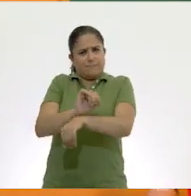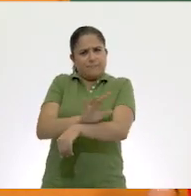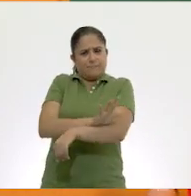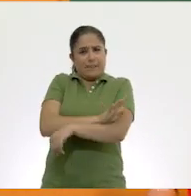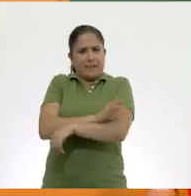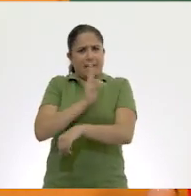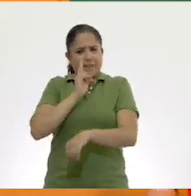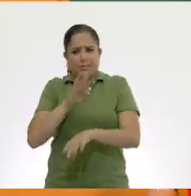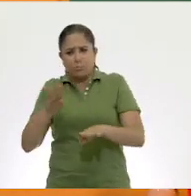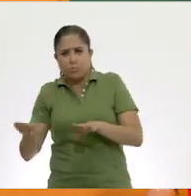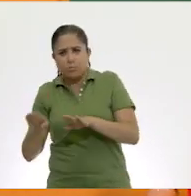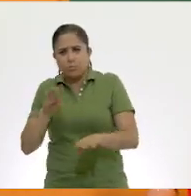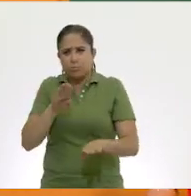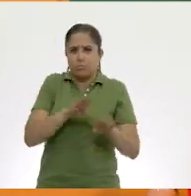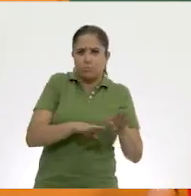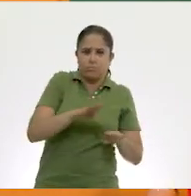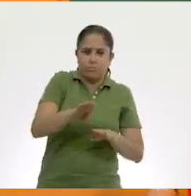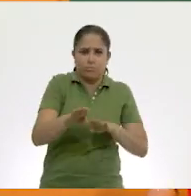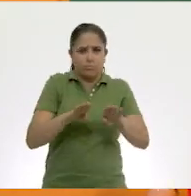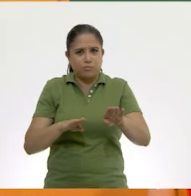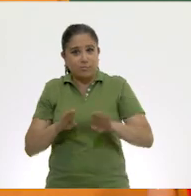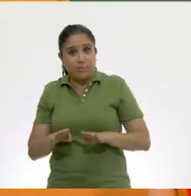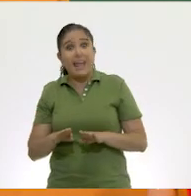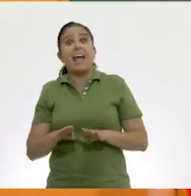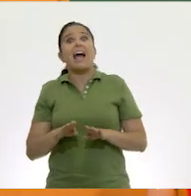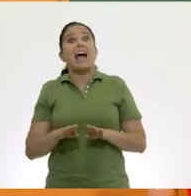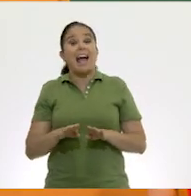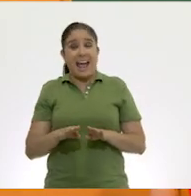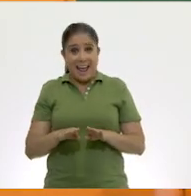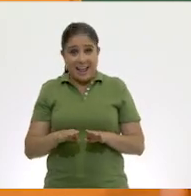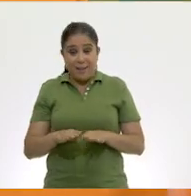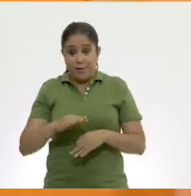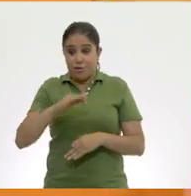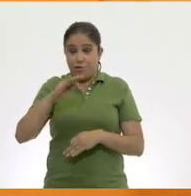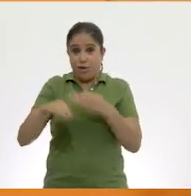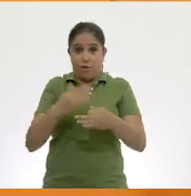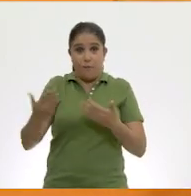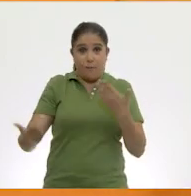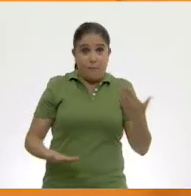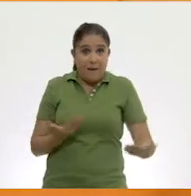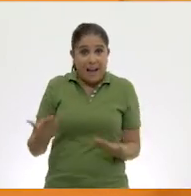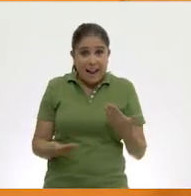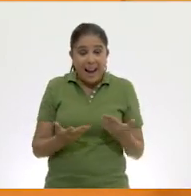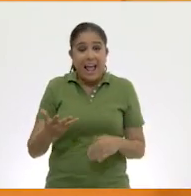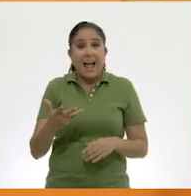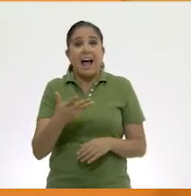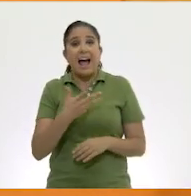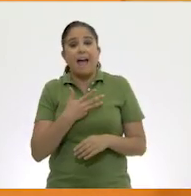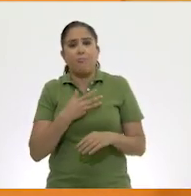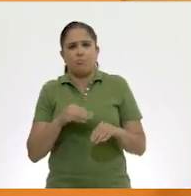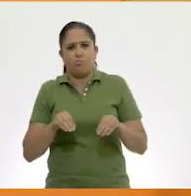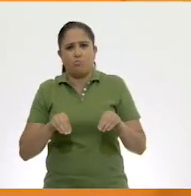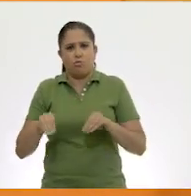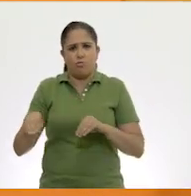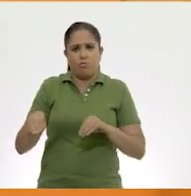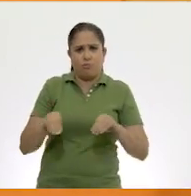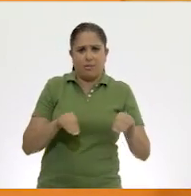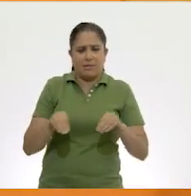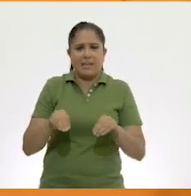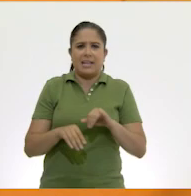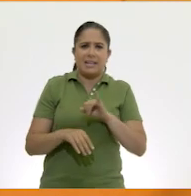haciendo pasos bueno pues mira le todos los pasos de baile involucran esos movimientos